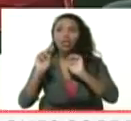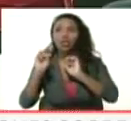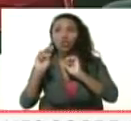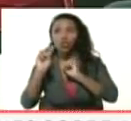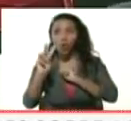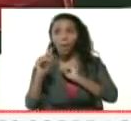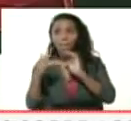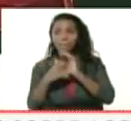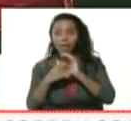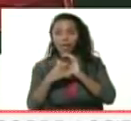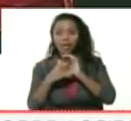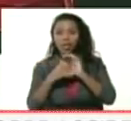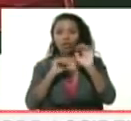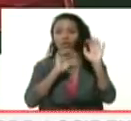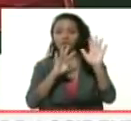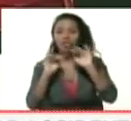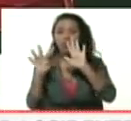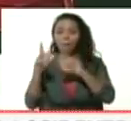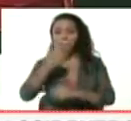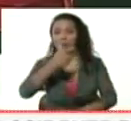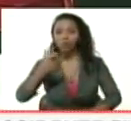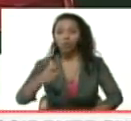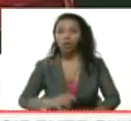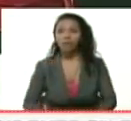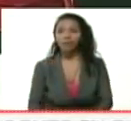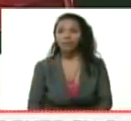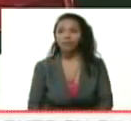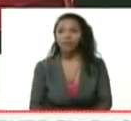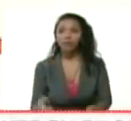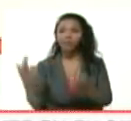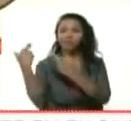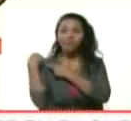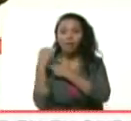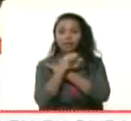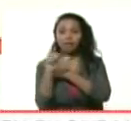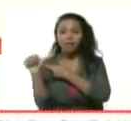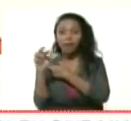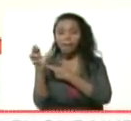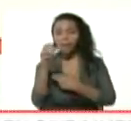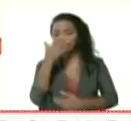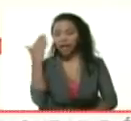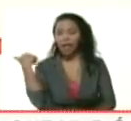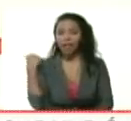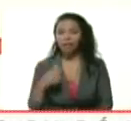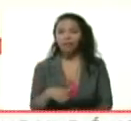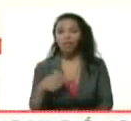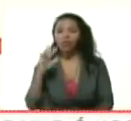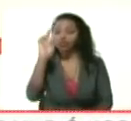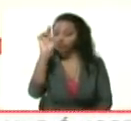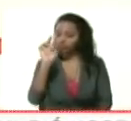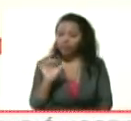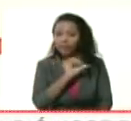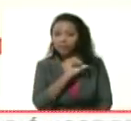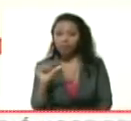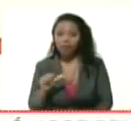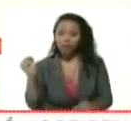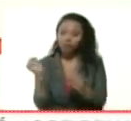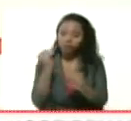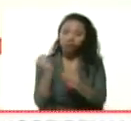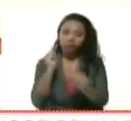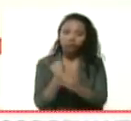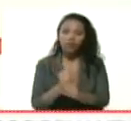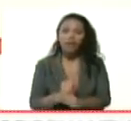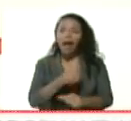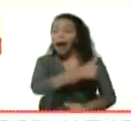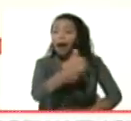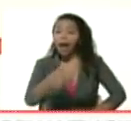172.099 personas con respecto a la semana pasada. Todas las semanas estamos haciendo este trabajo y ahí cada jefe